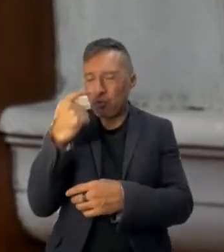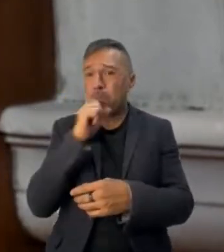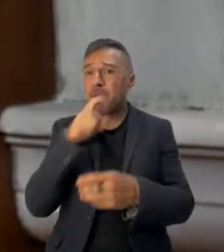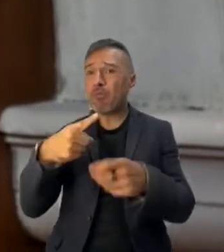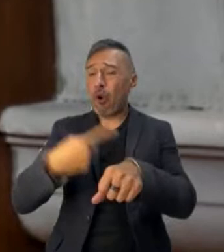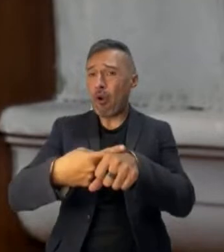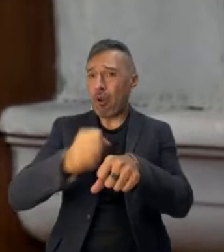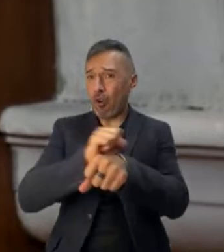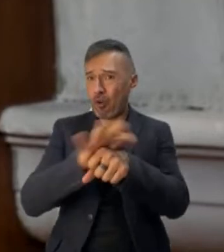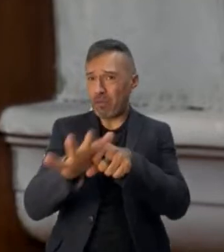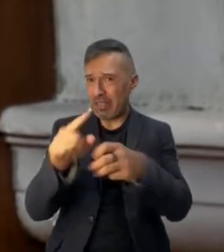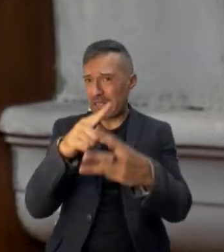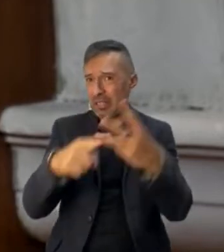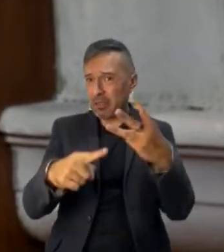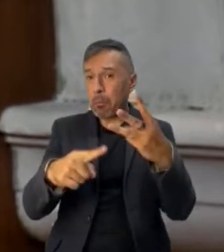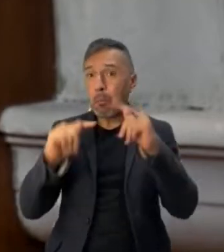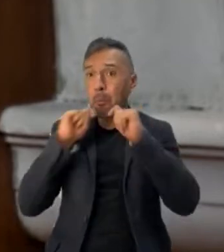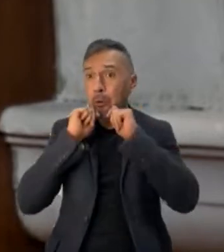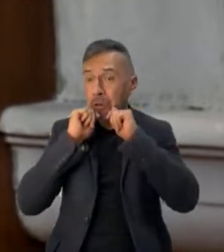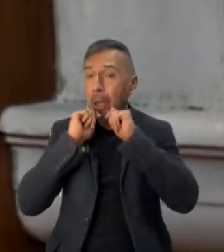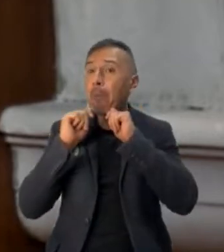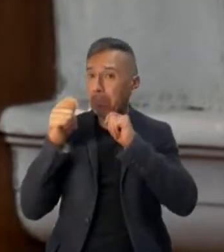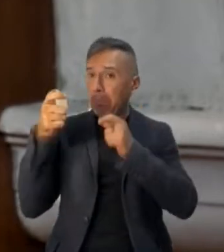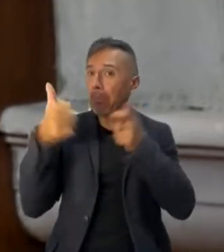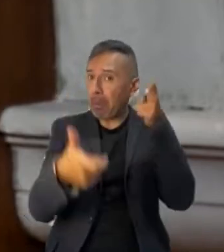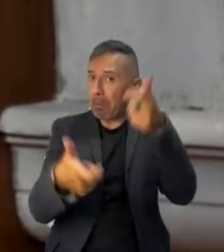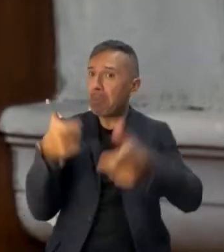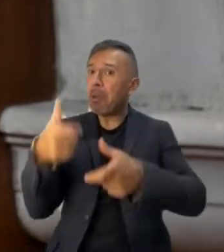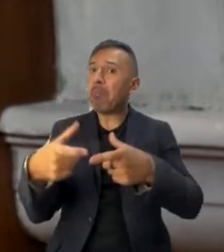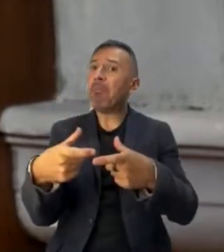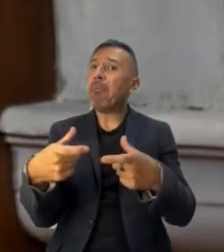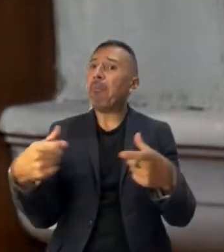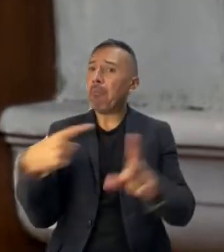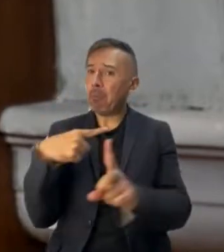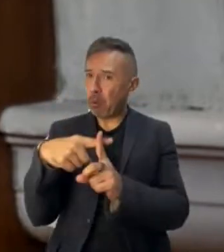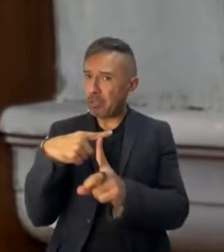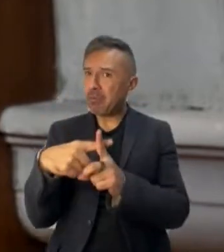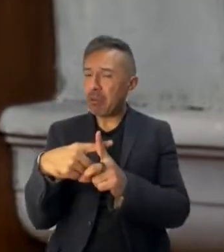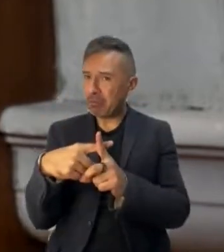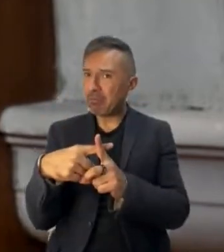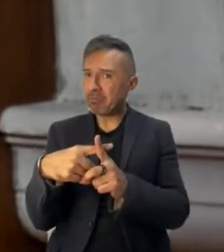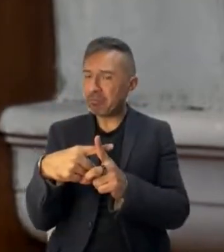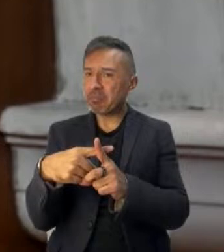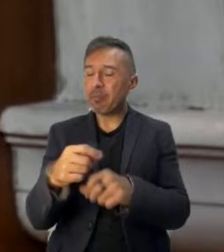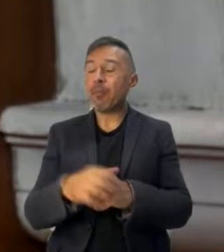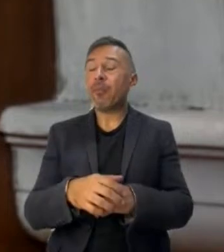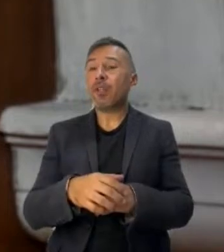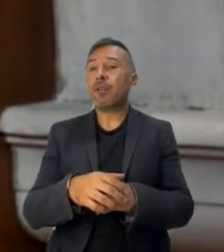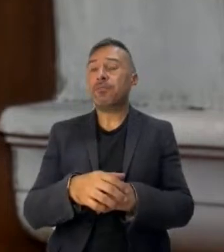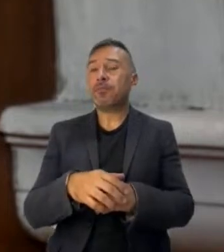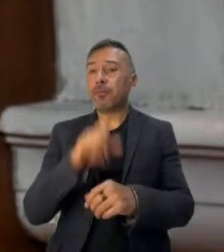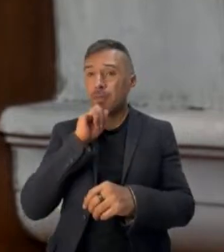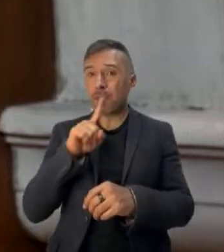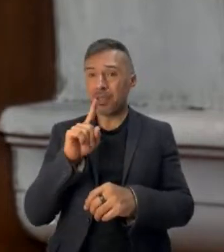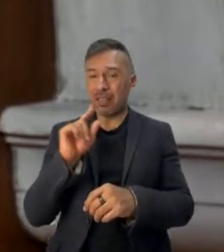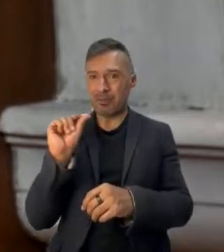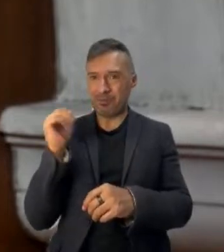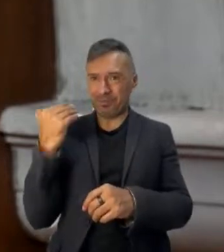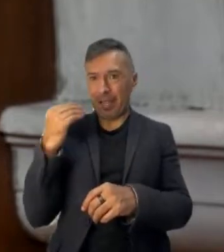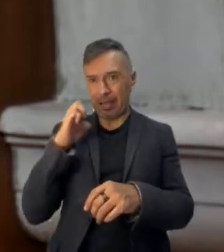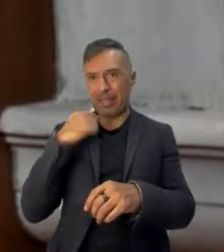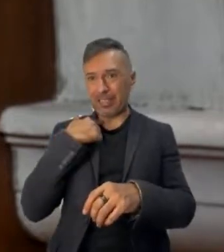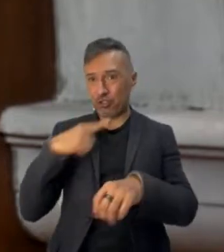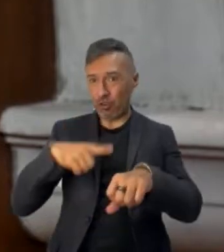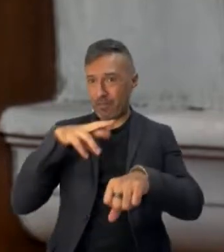no solo enfocados en los datos macroeconómicos para calificar el desempeño de las pasadas autoridades,